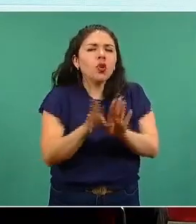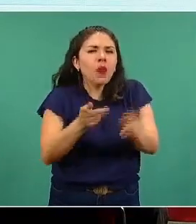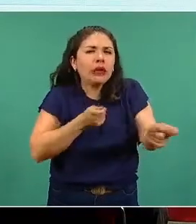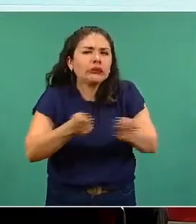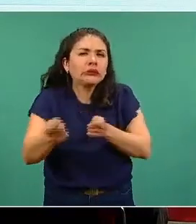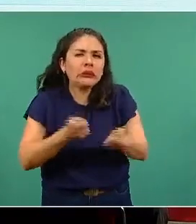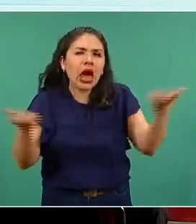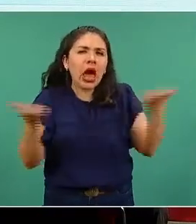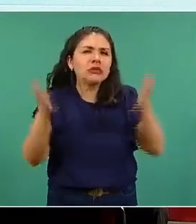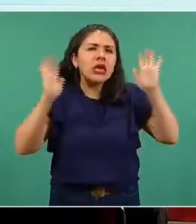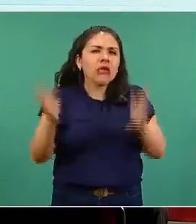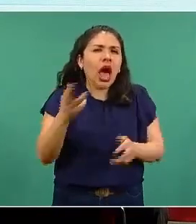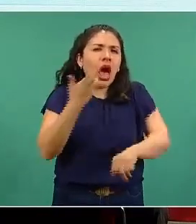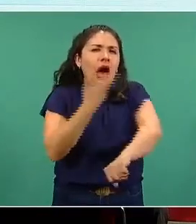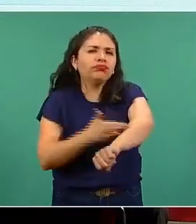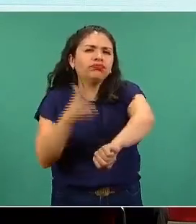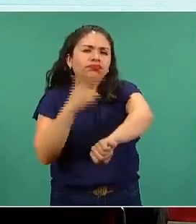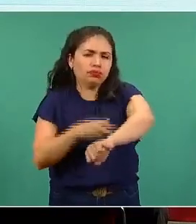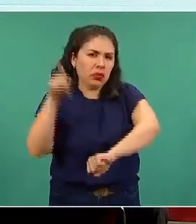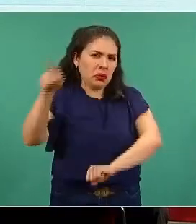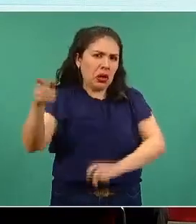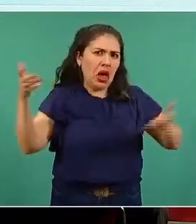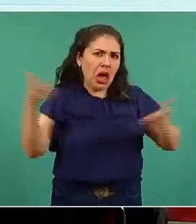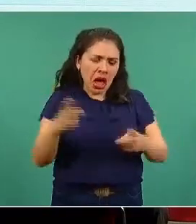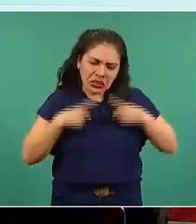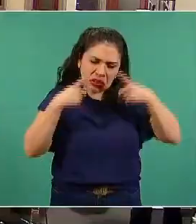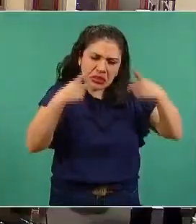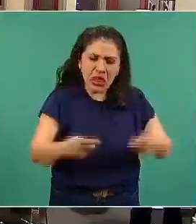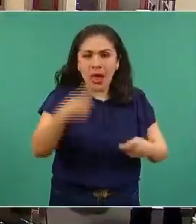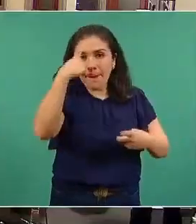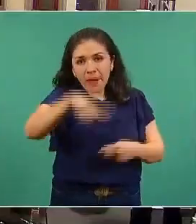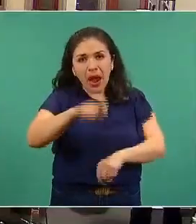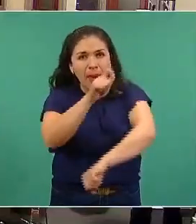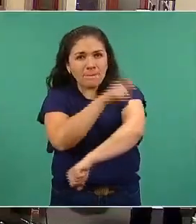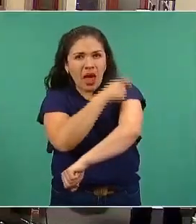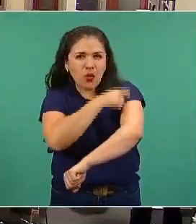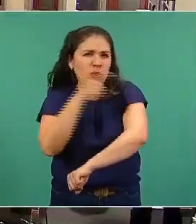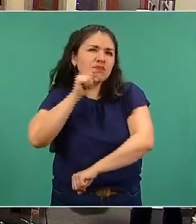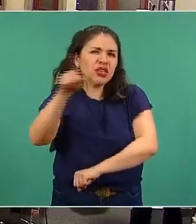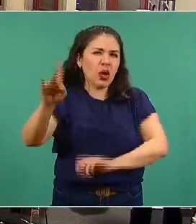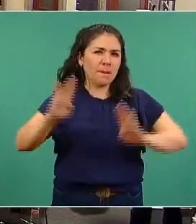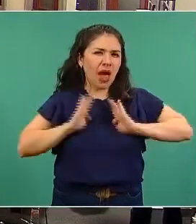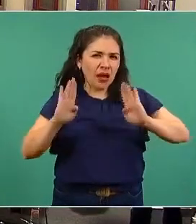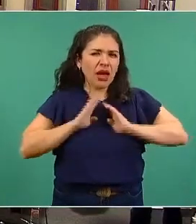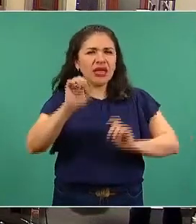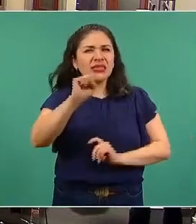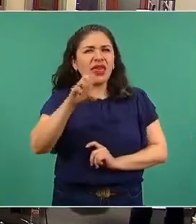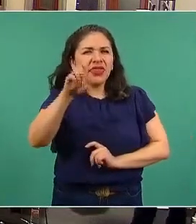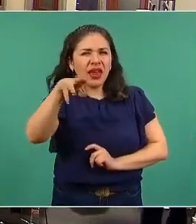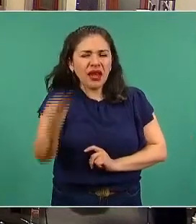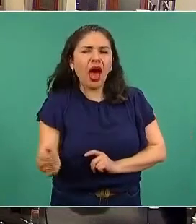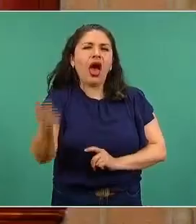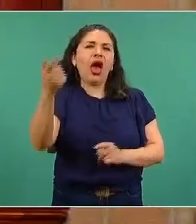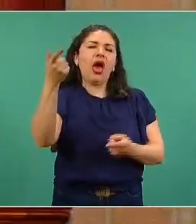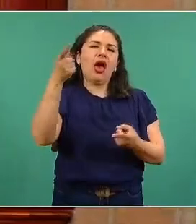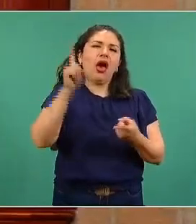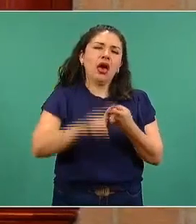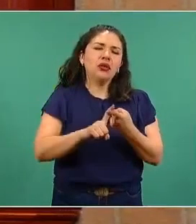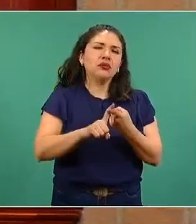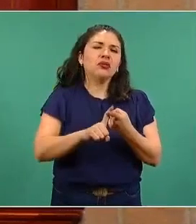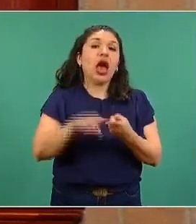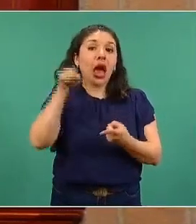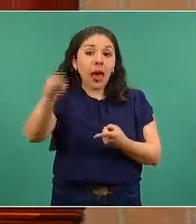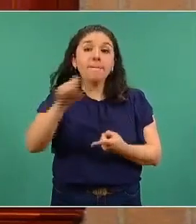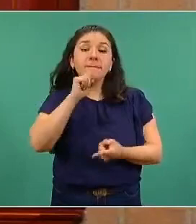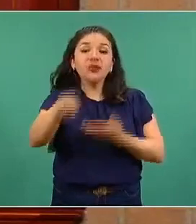que generosamente pone a disposición del operativo las Fuerzas Armadas, la Secretaría de la Defensa Nacional, y